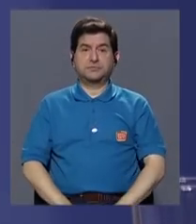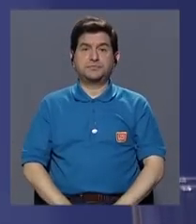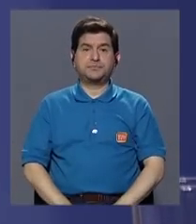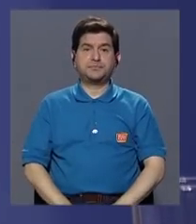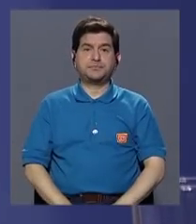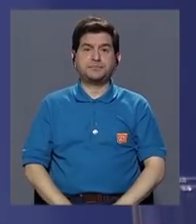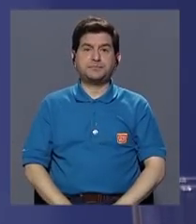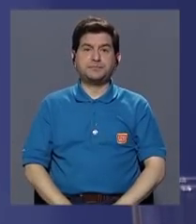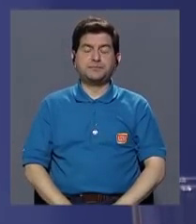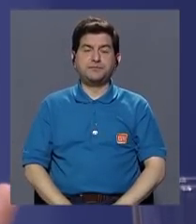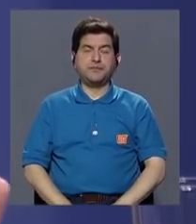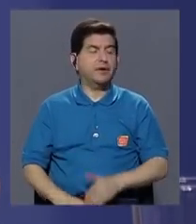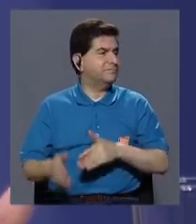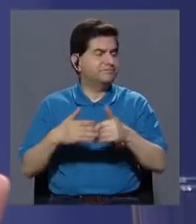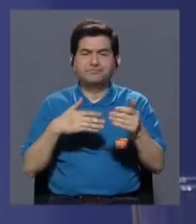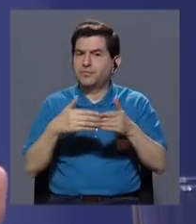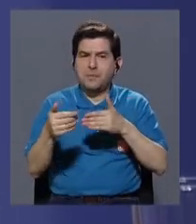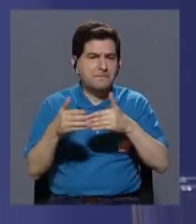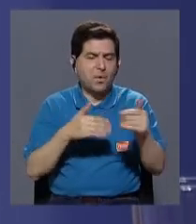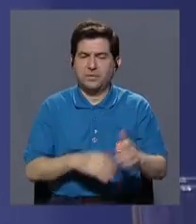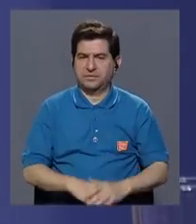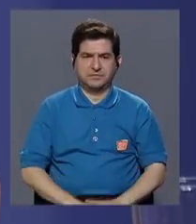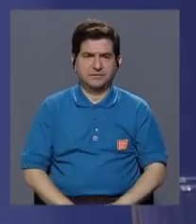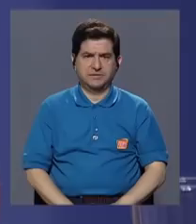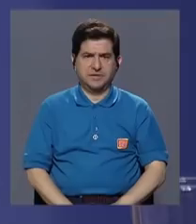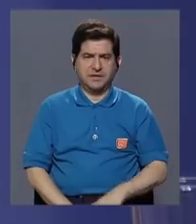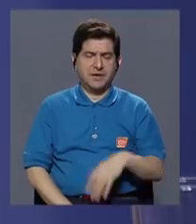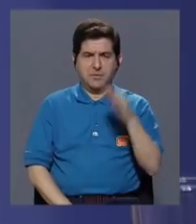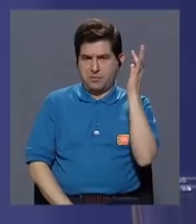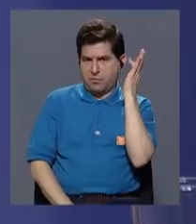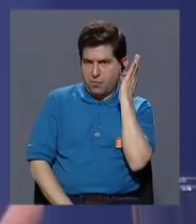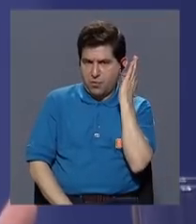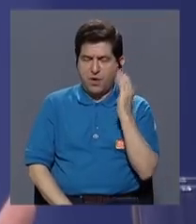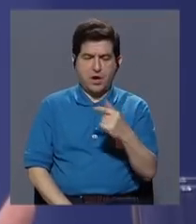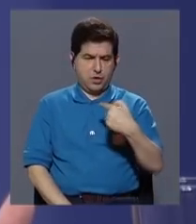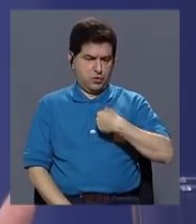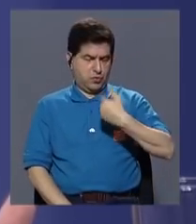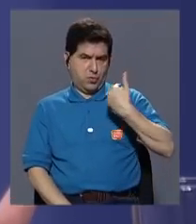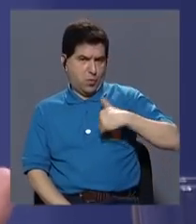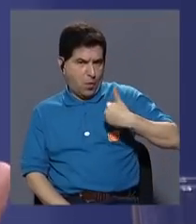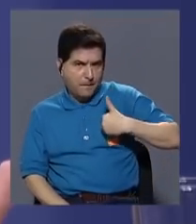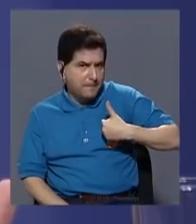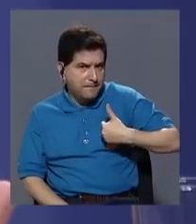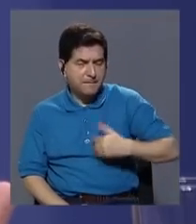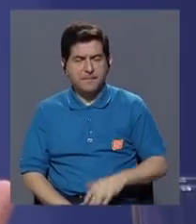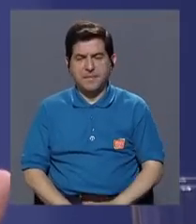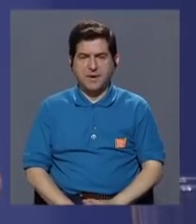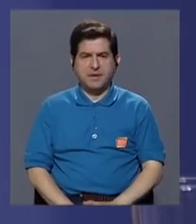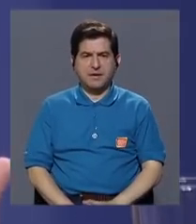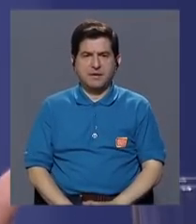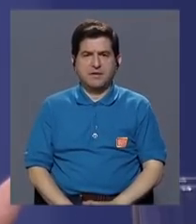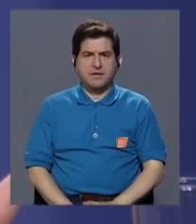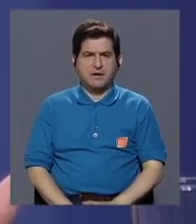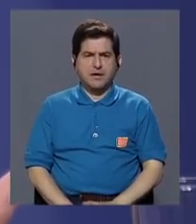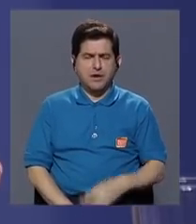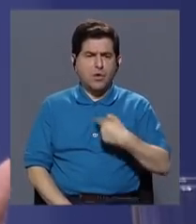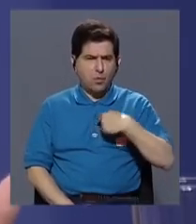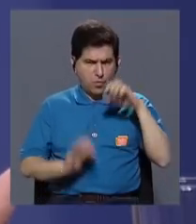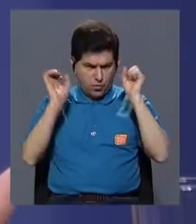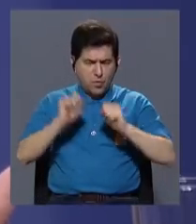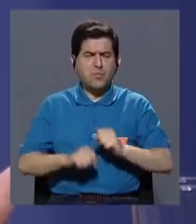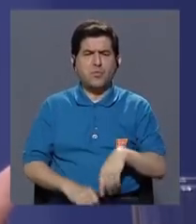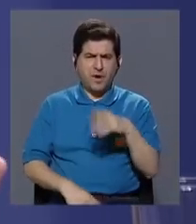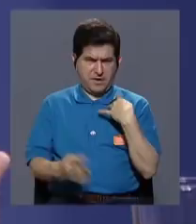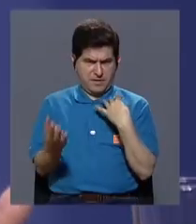que que independientemente de si son mujeres y yo hombre uno logra ponerse